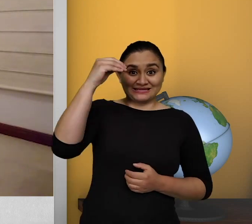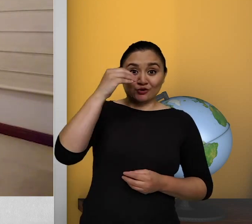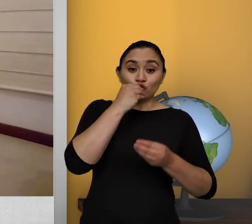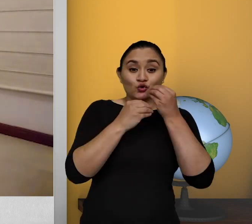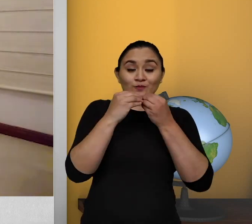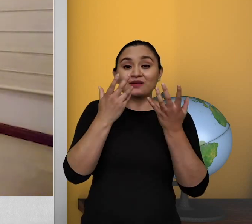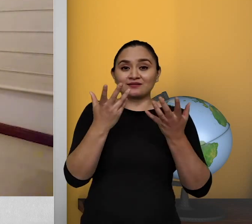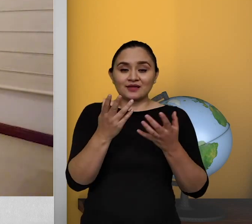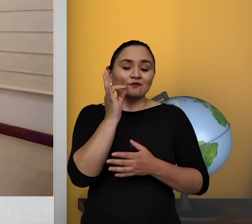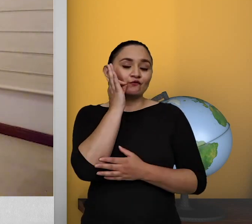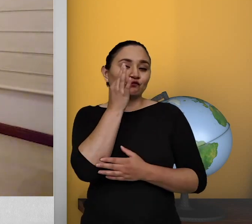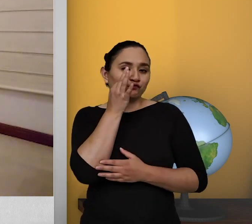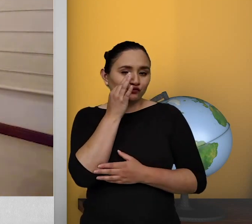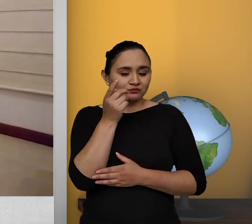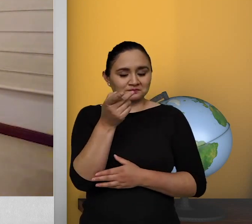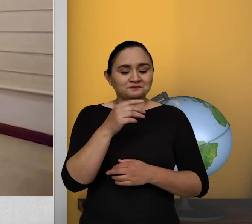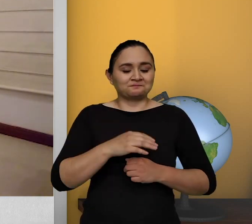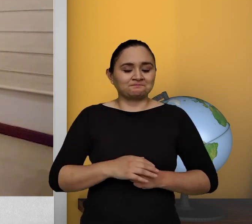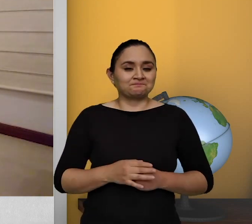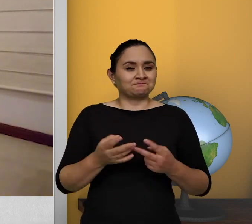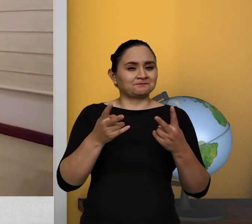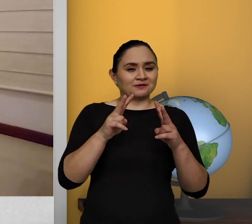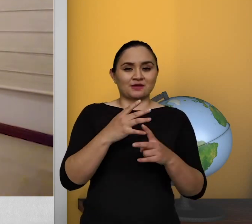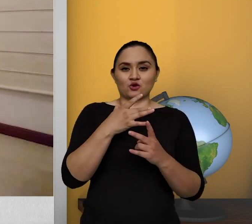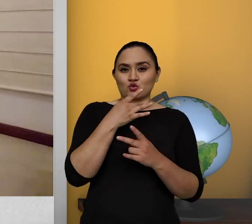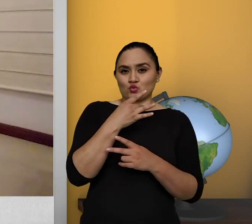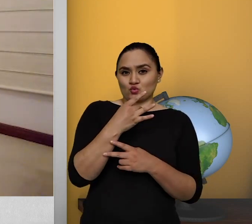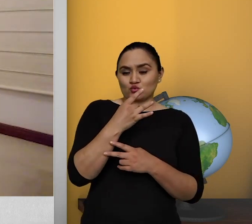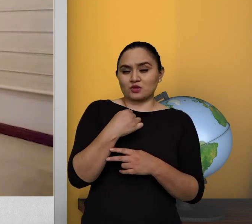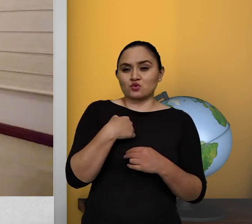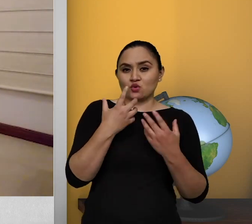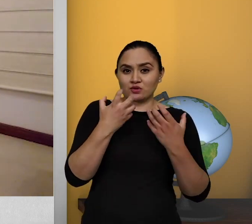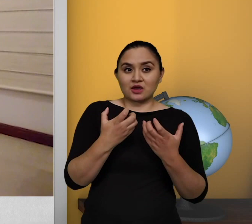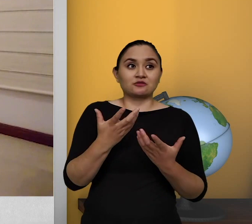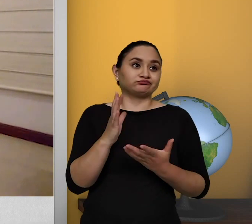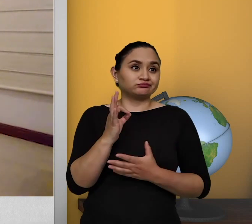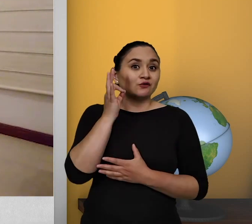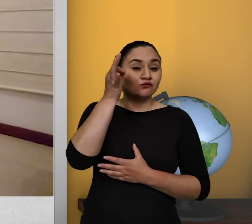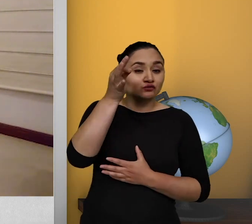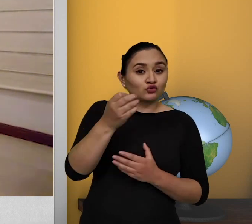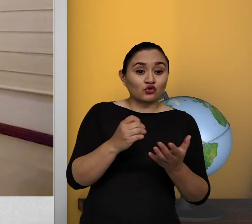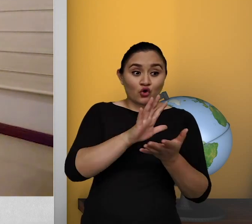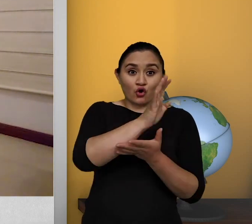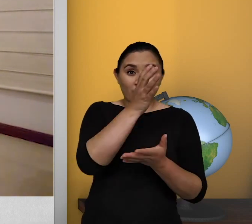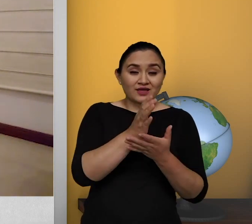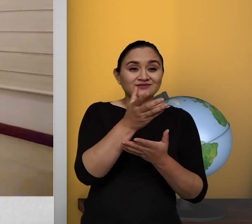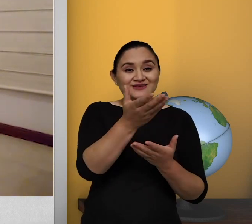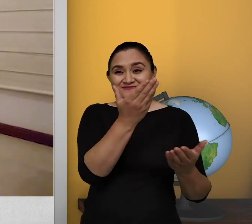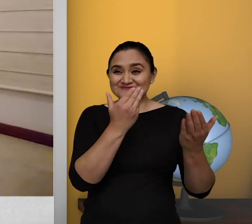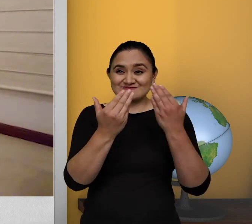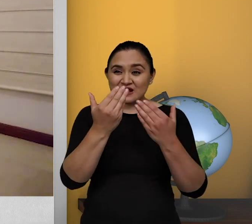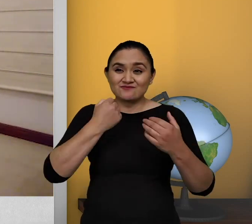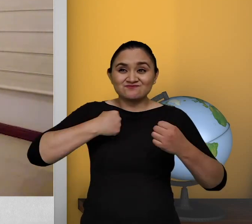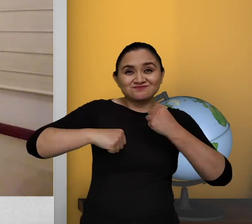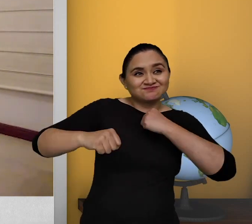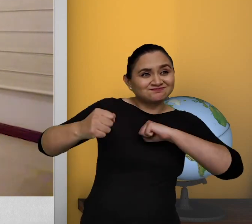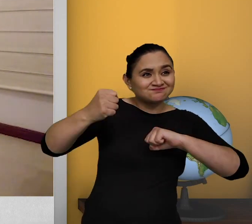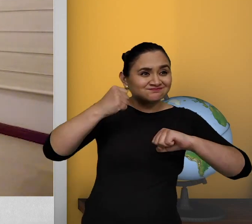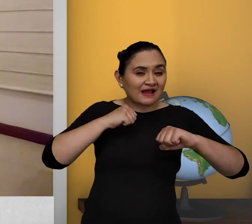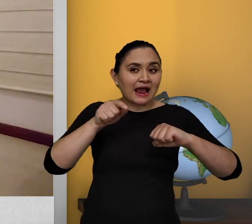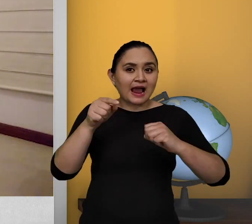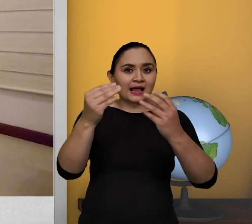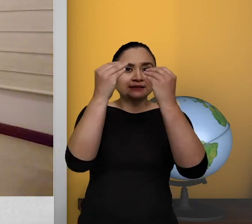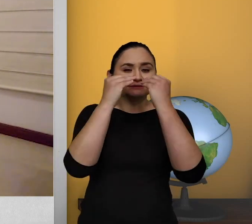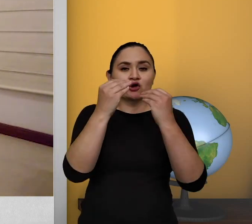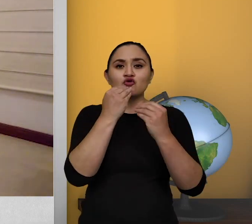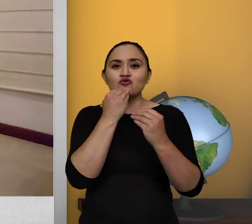frutas. Además, me gustaría poder hacer una excursión en el colegio para que nos enseñen todo lo que hacen en